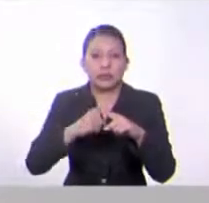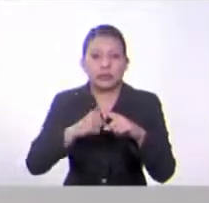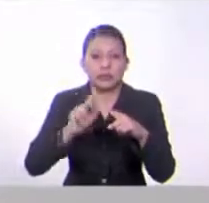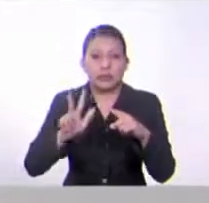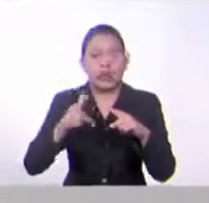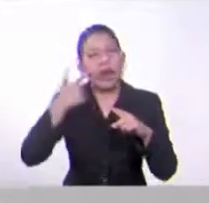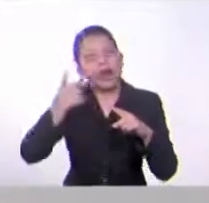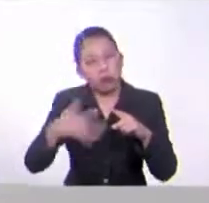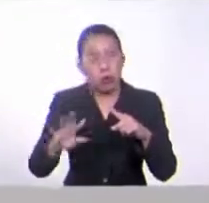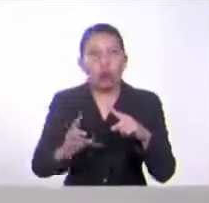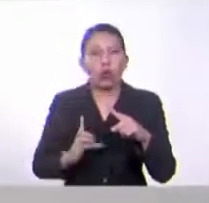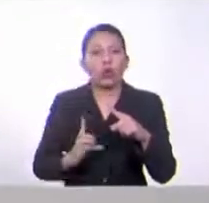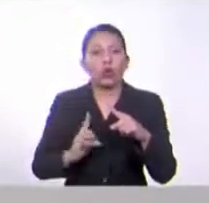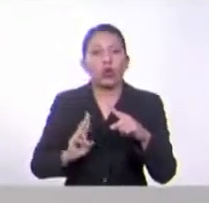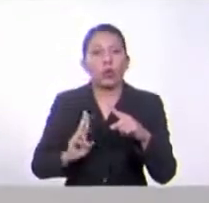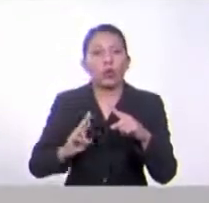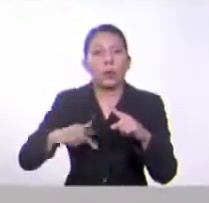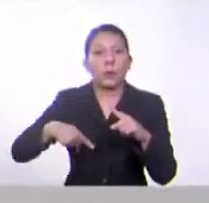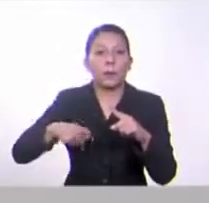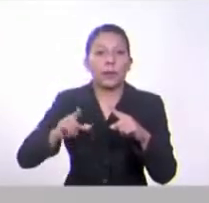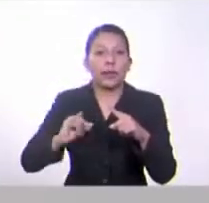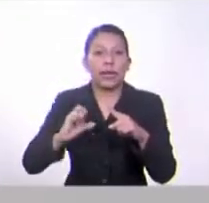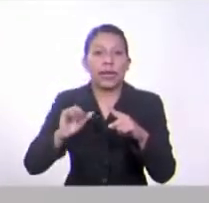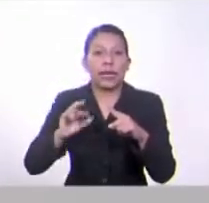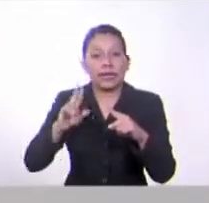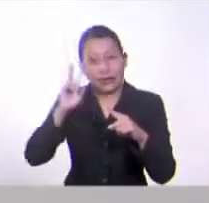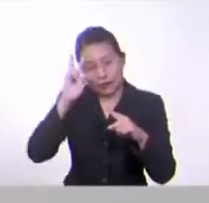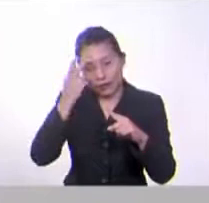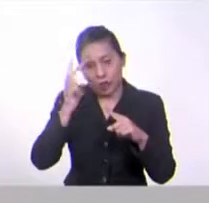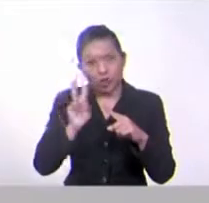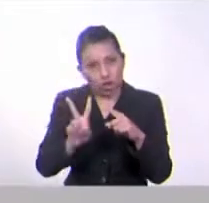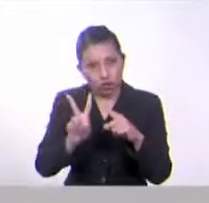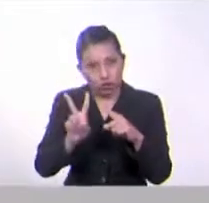¿quién también se triplica? ¡La altura! También la altura.